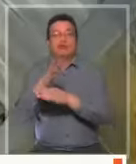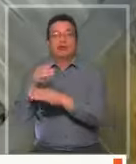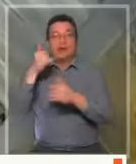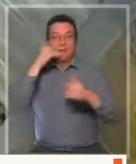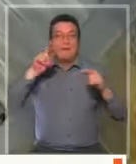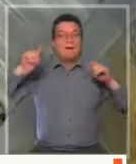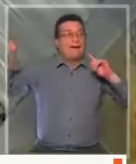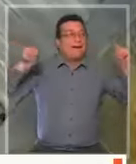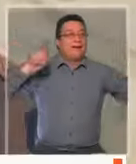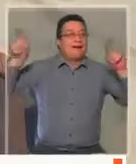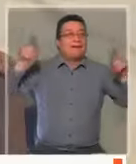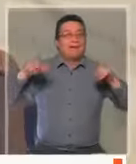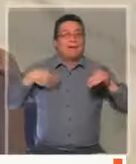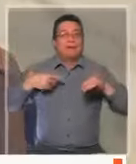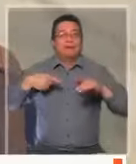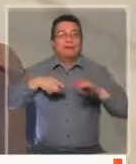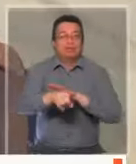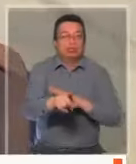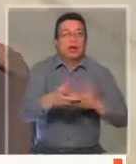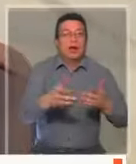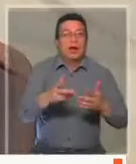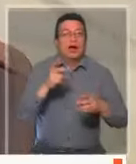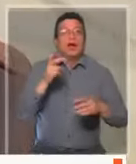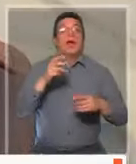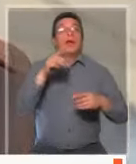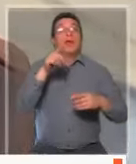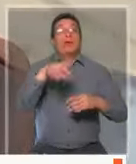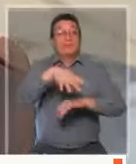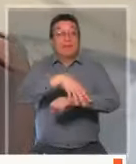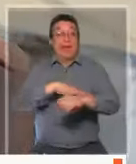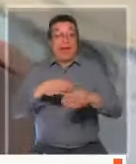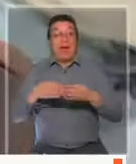el camino libre. Alarmada por todo lo que está sucediendo.